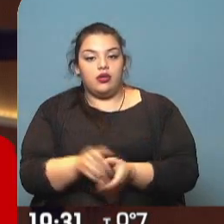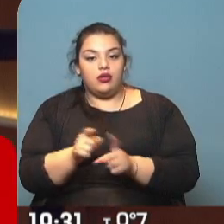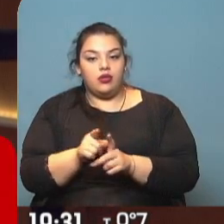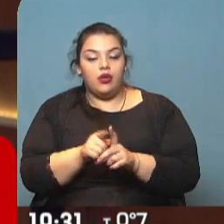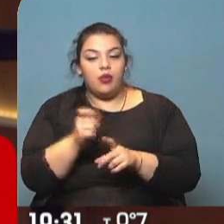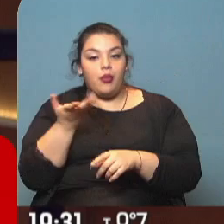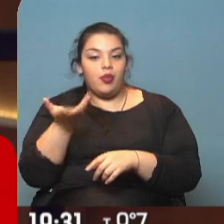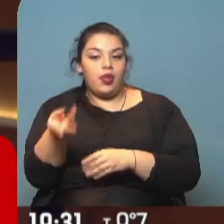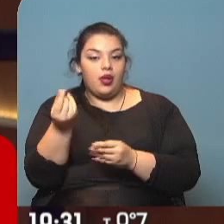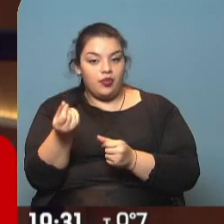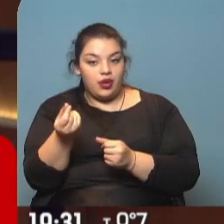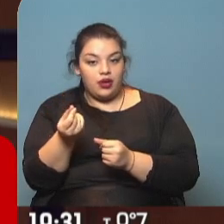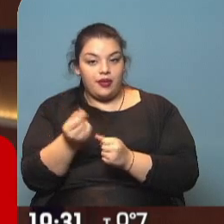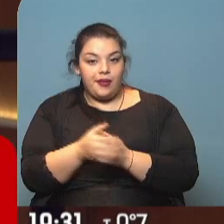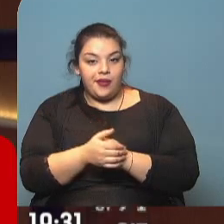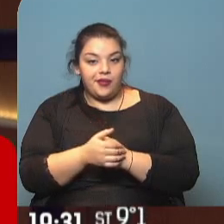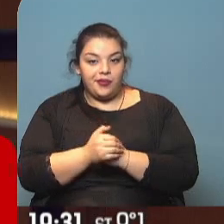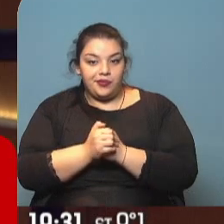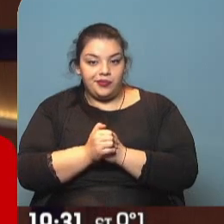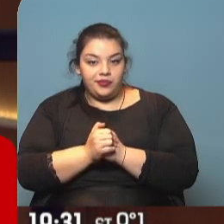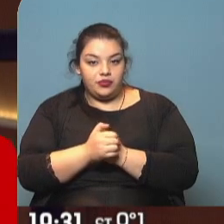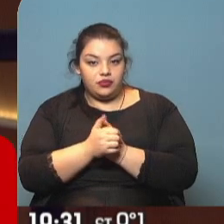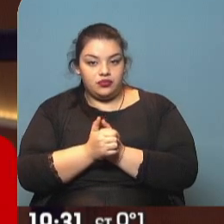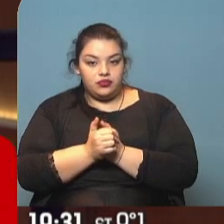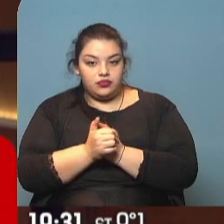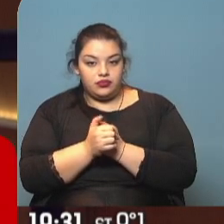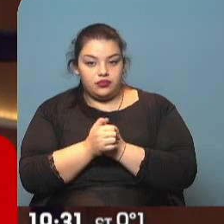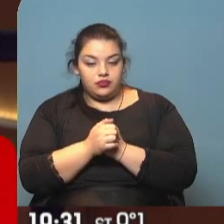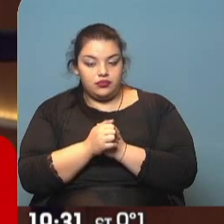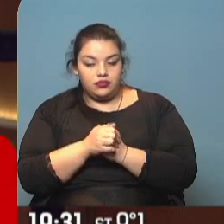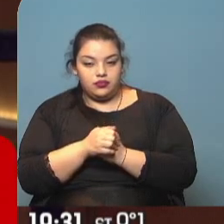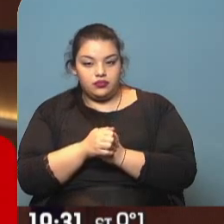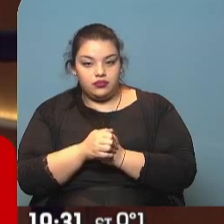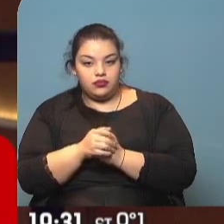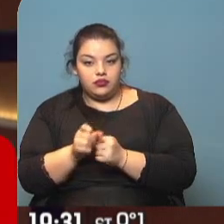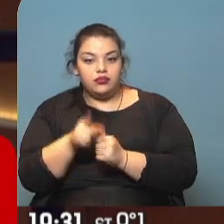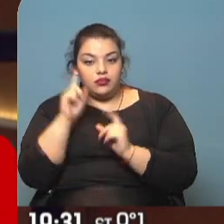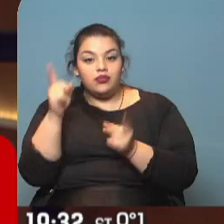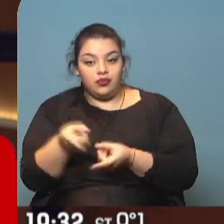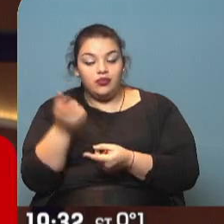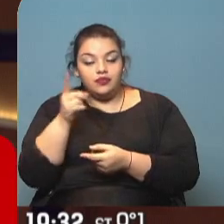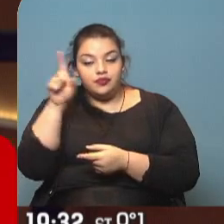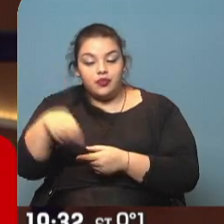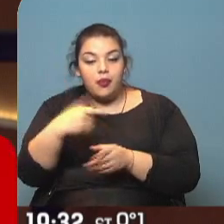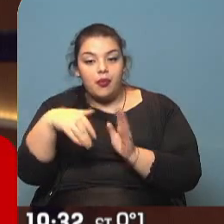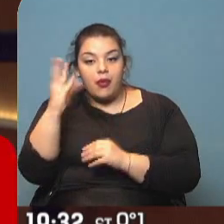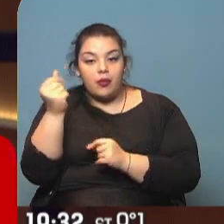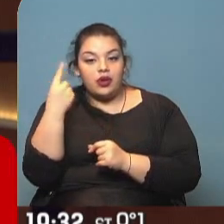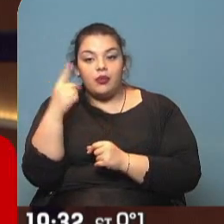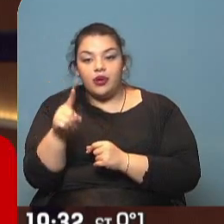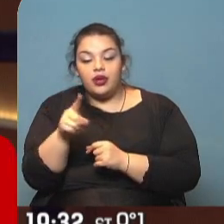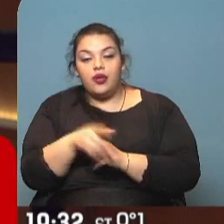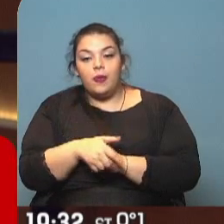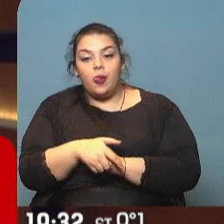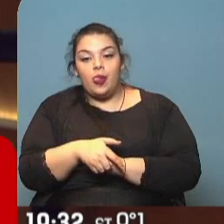dinero absorba gradualmente digamos, este desarme de Lebacs. Eso va a generar una emisión monetaria por ese lado, pero no vamos a tener la emisión por el